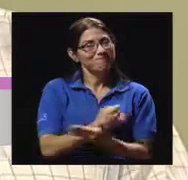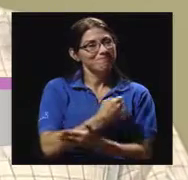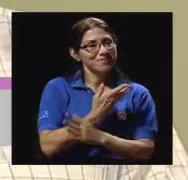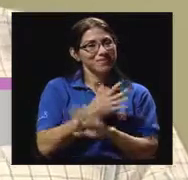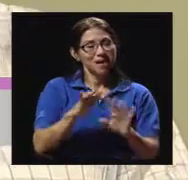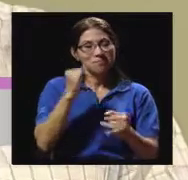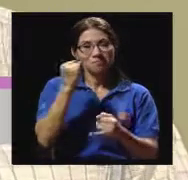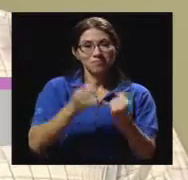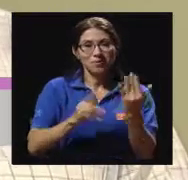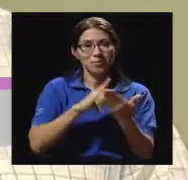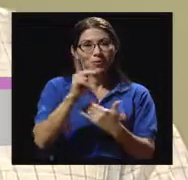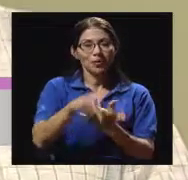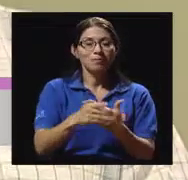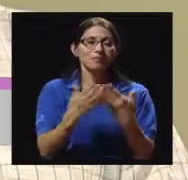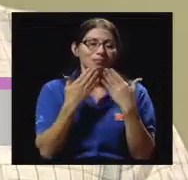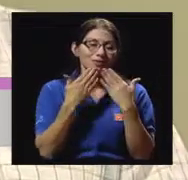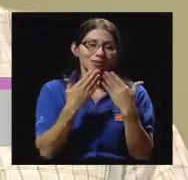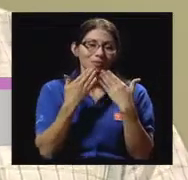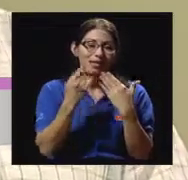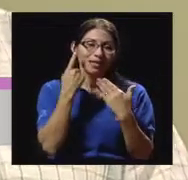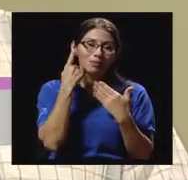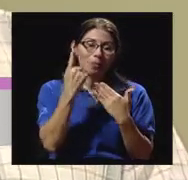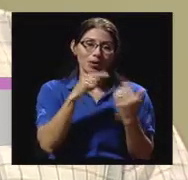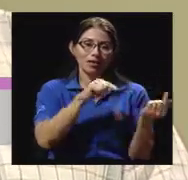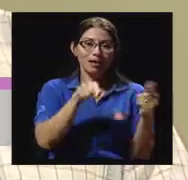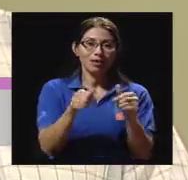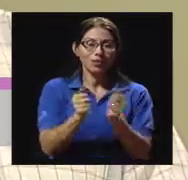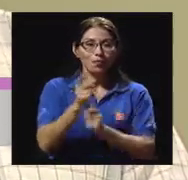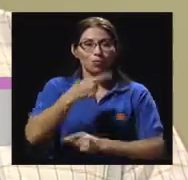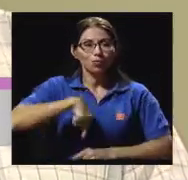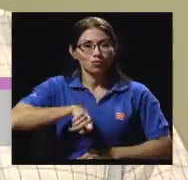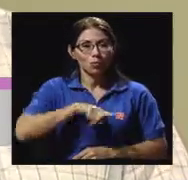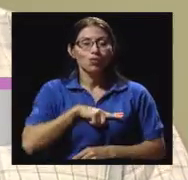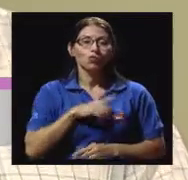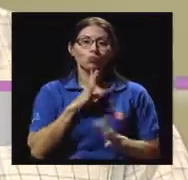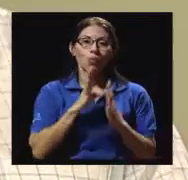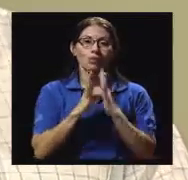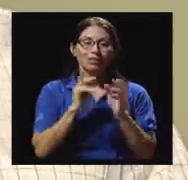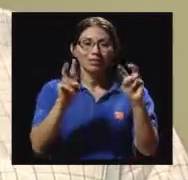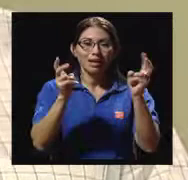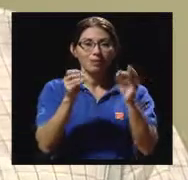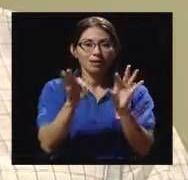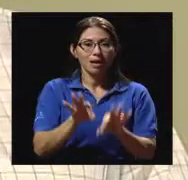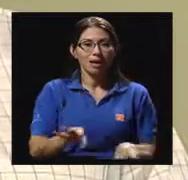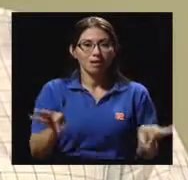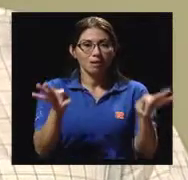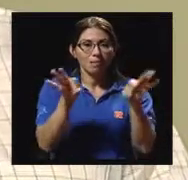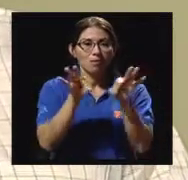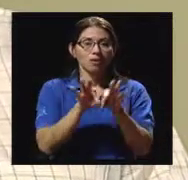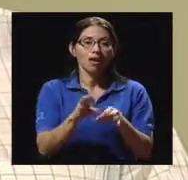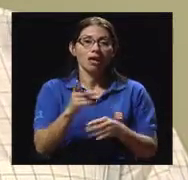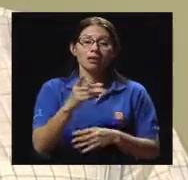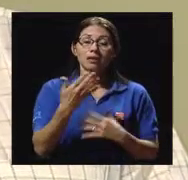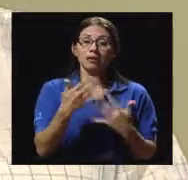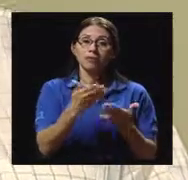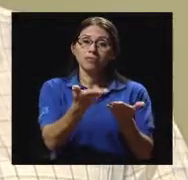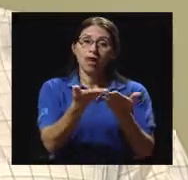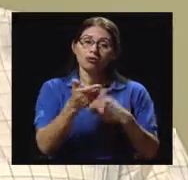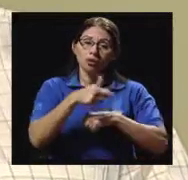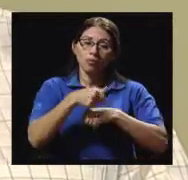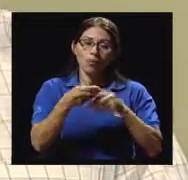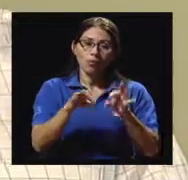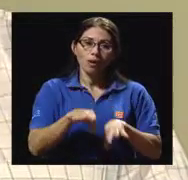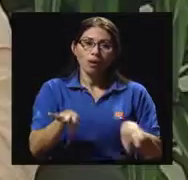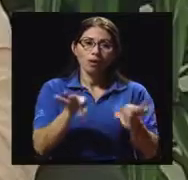de hoy debemos dejar el programa. Muchísimas gracias por acompañarnos, por estar con nosotros conversando de este tema tan importante y prestarnos su